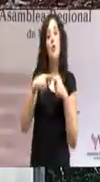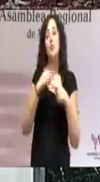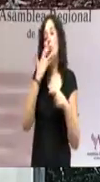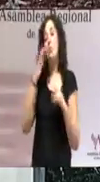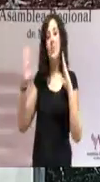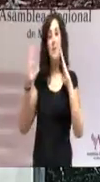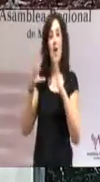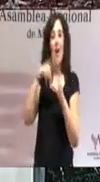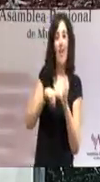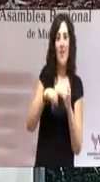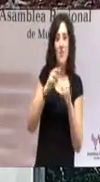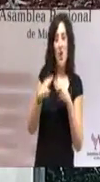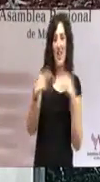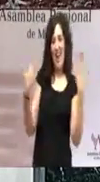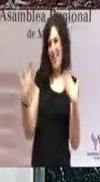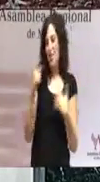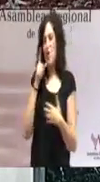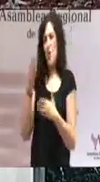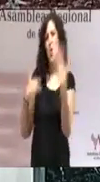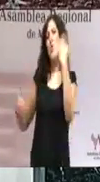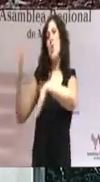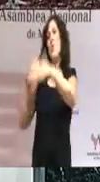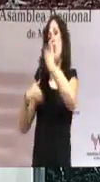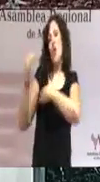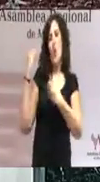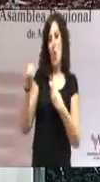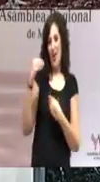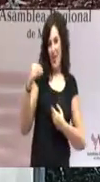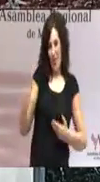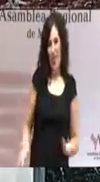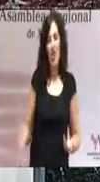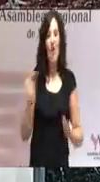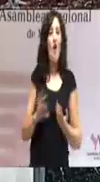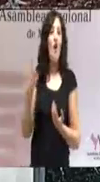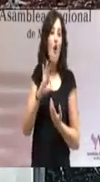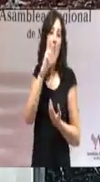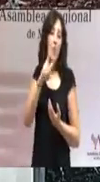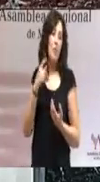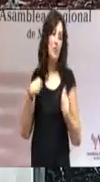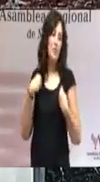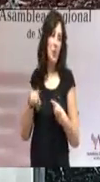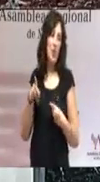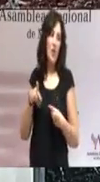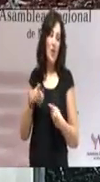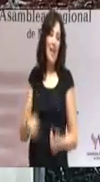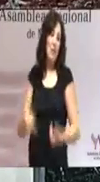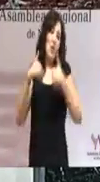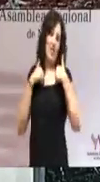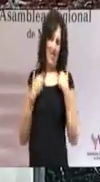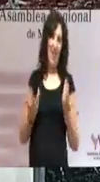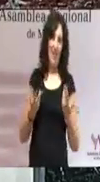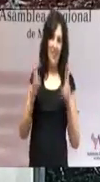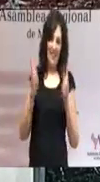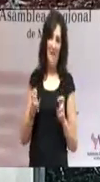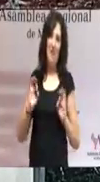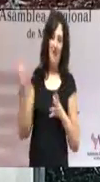política y no que lleva desde su juventud y no porque no estuviera usted precisamente con responsabilidades